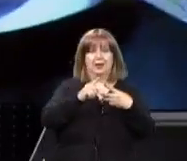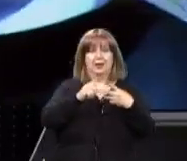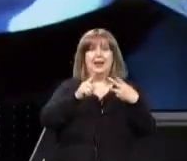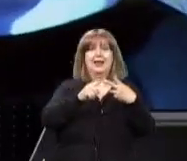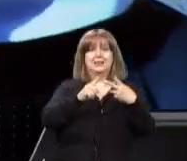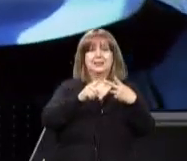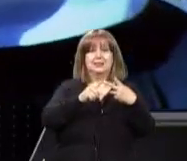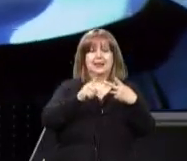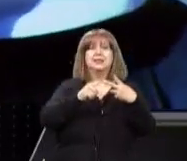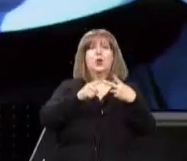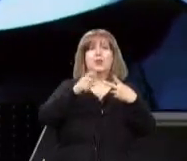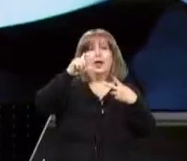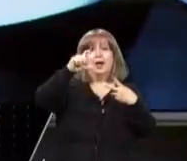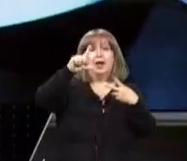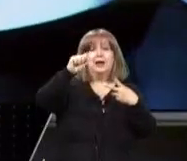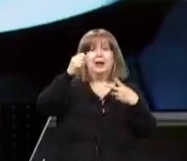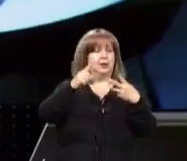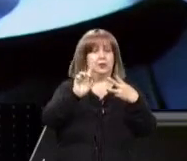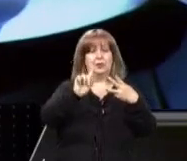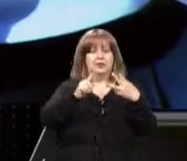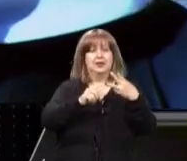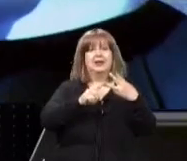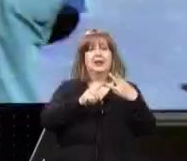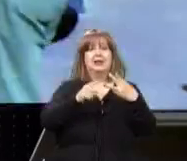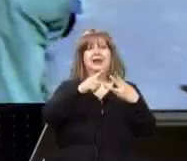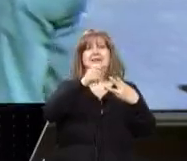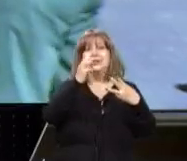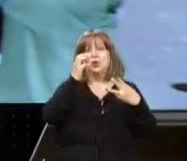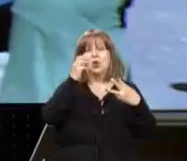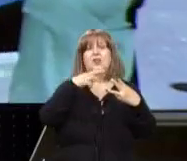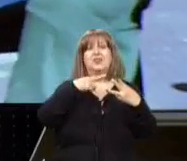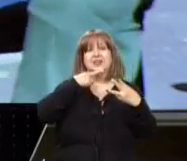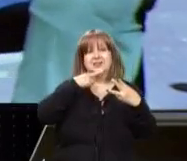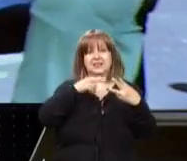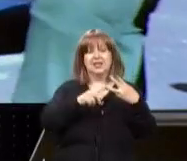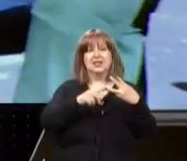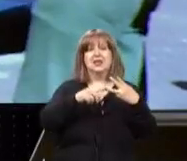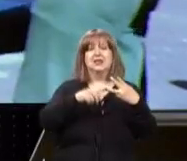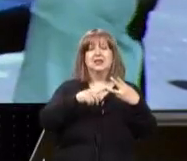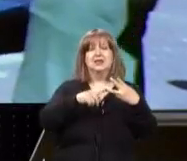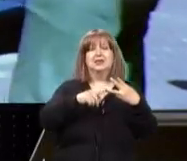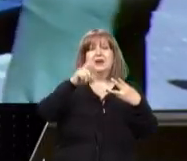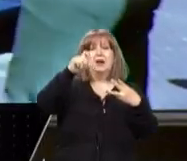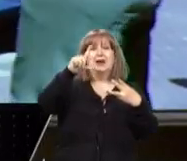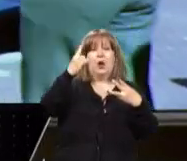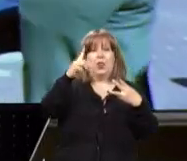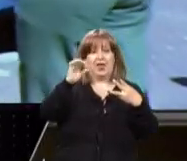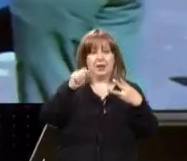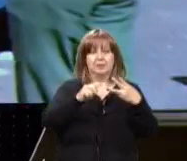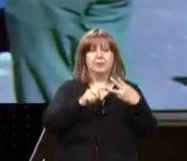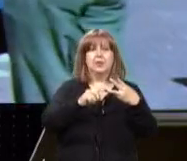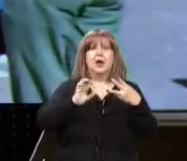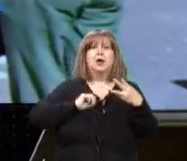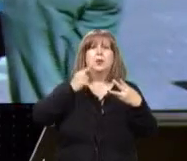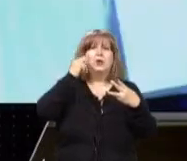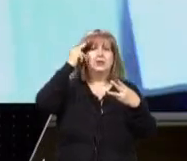segunda o la tercera? La segunda fue, no, la tercera, 117. Sus padres fueron secuestrados en Mendoza en diciembre del